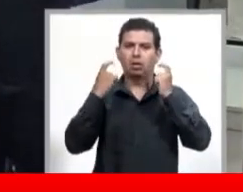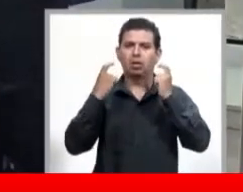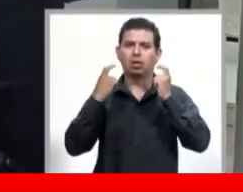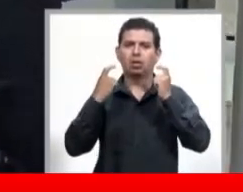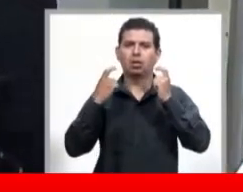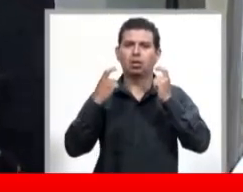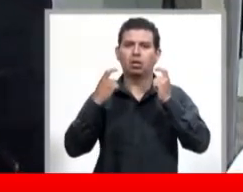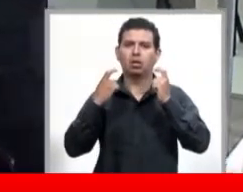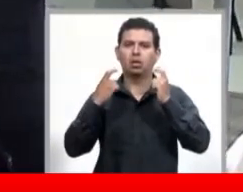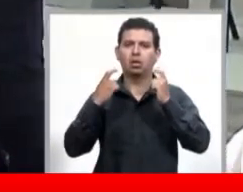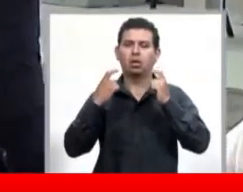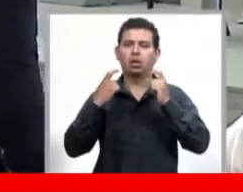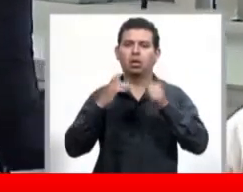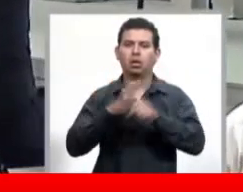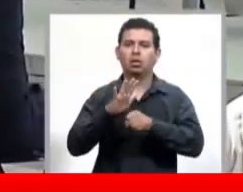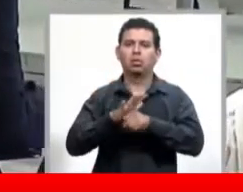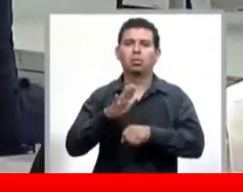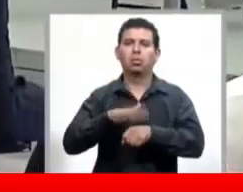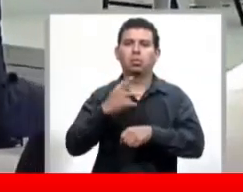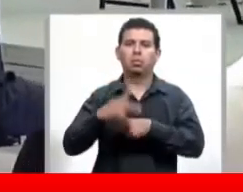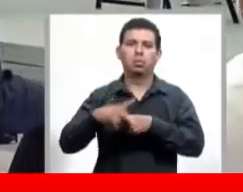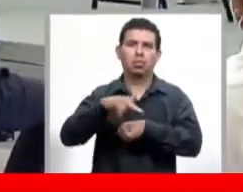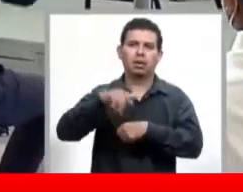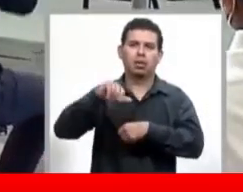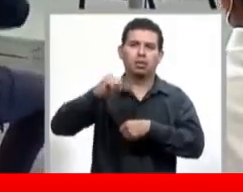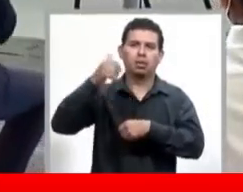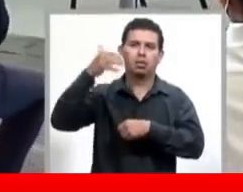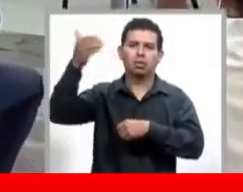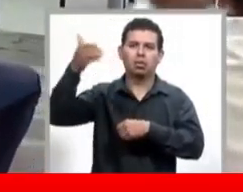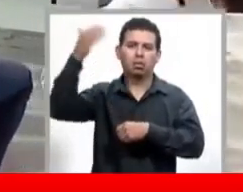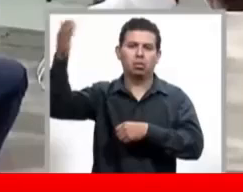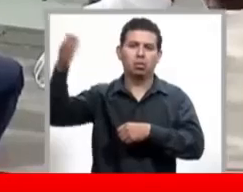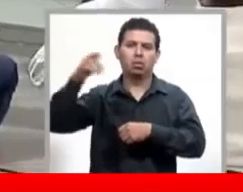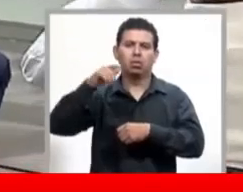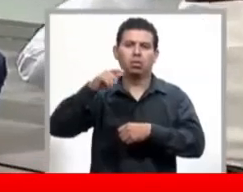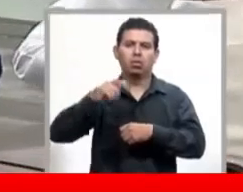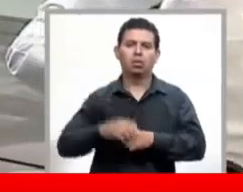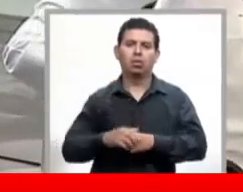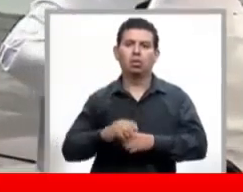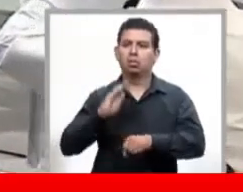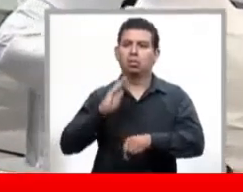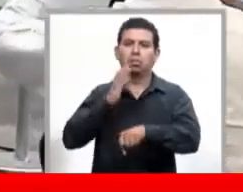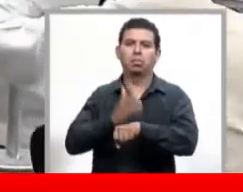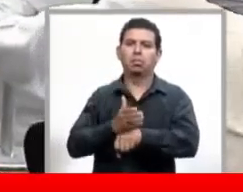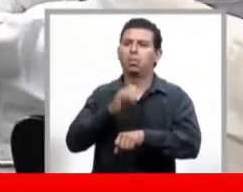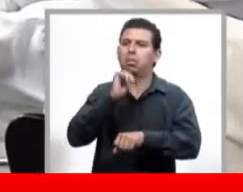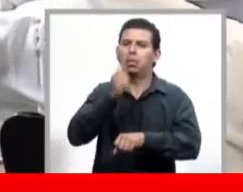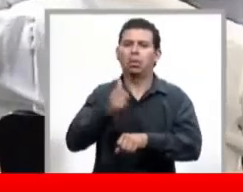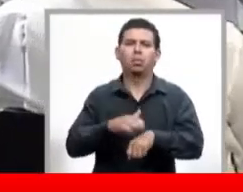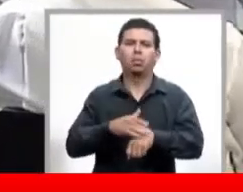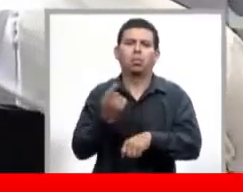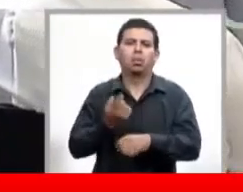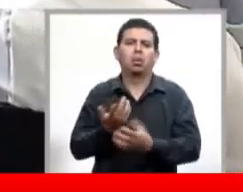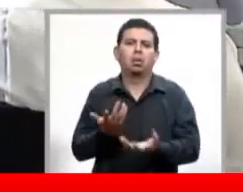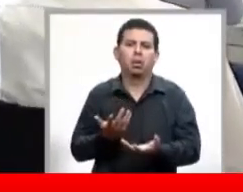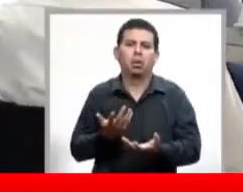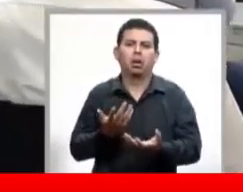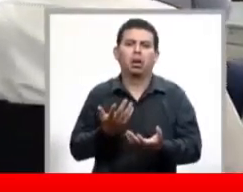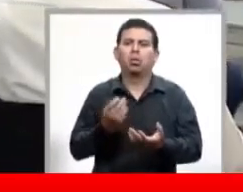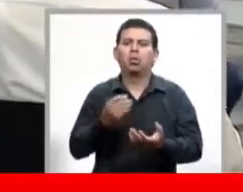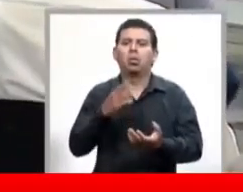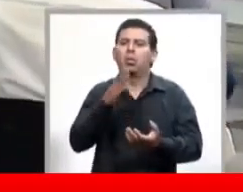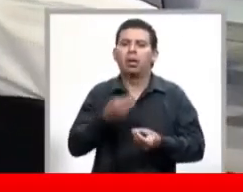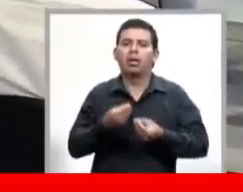estos productos? Digo, porque en otros países no se han emitido sanciones por lo mismo, porque como no se garantiza el abasto